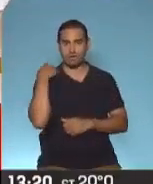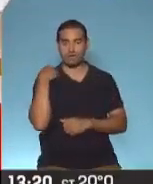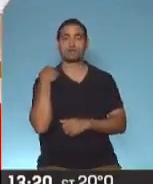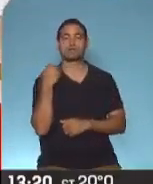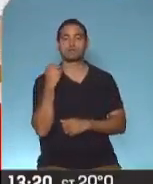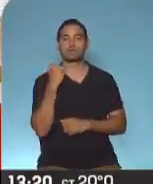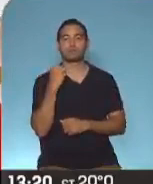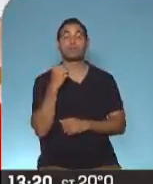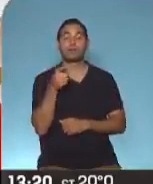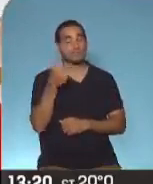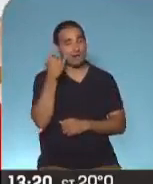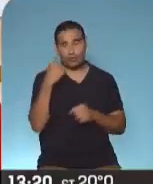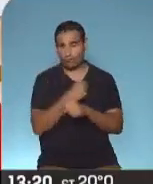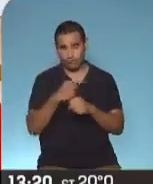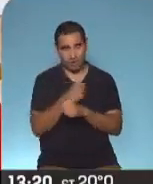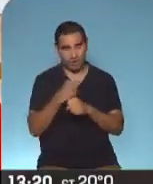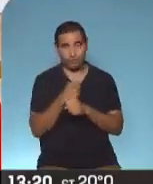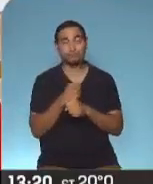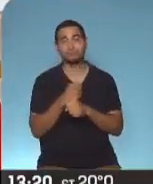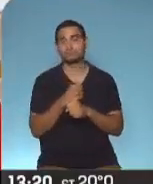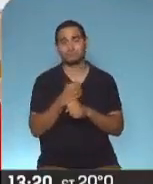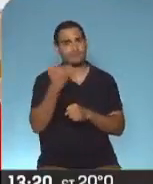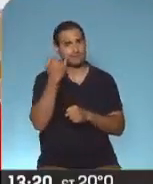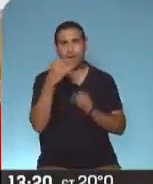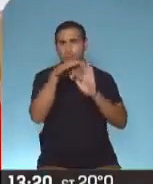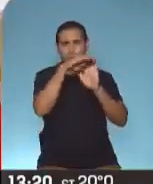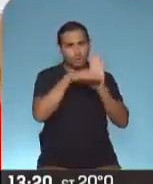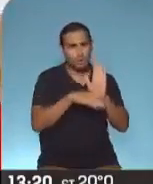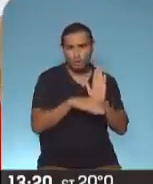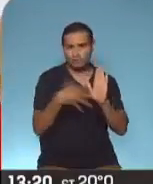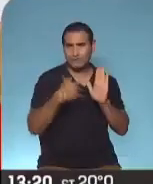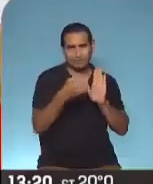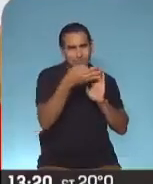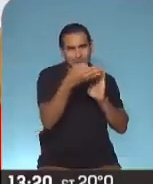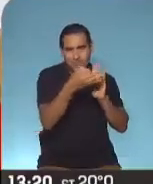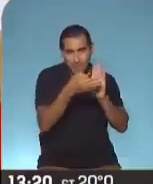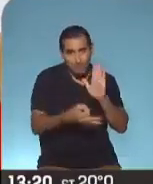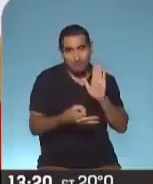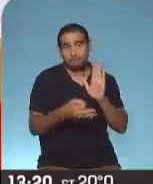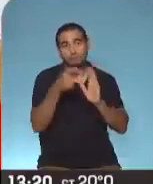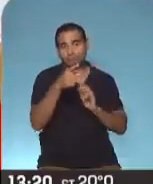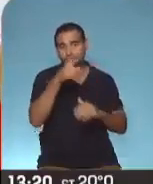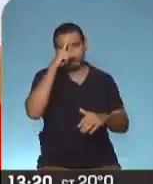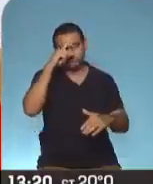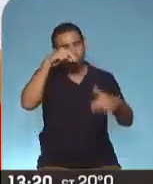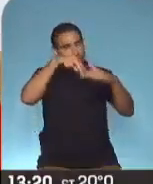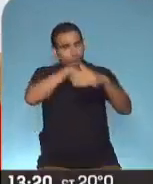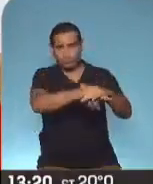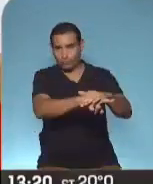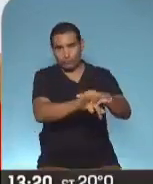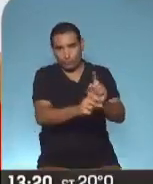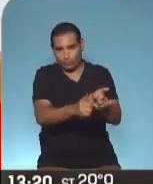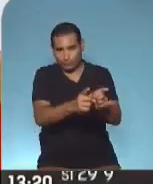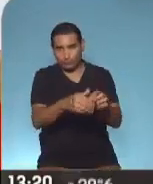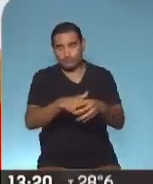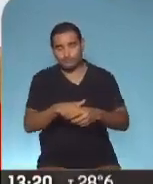confirma oficialmente y se activaron todos los protocolos sanitarios por los que quedó alojado, quedó internado en ese centro